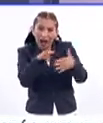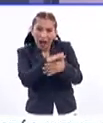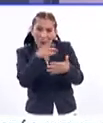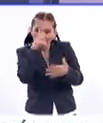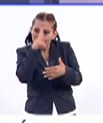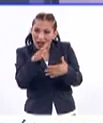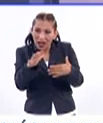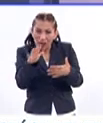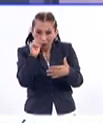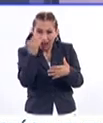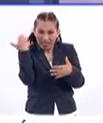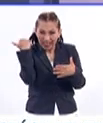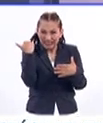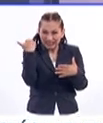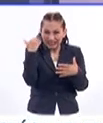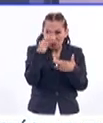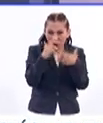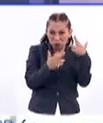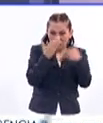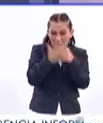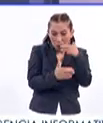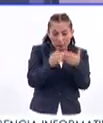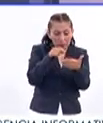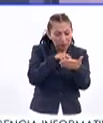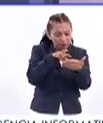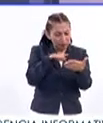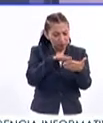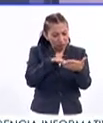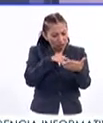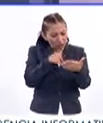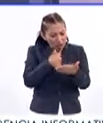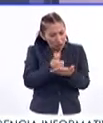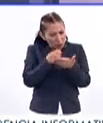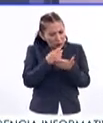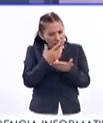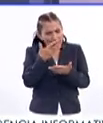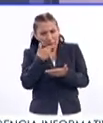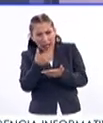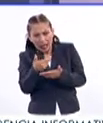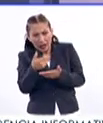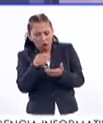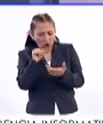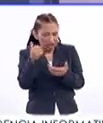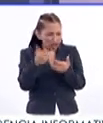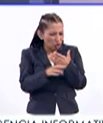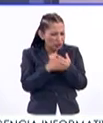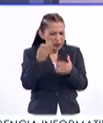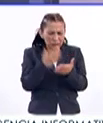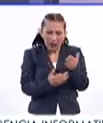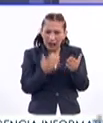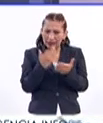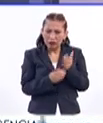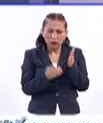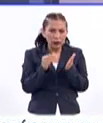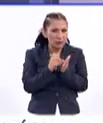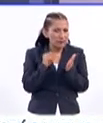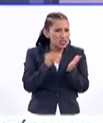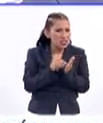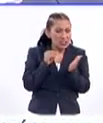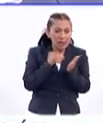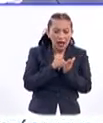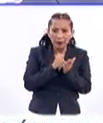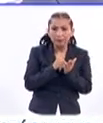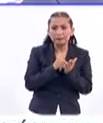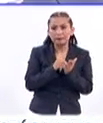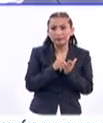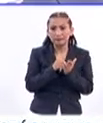sufriendo el país en ese momento específico? ¿Qué sí se logró? ¿Qué falta,